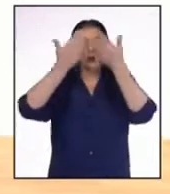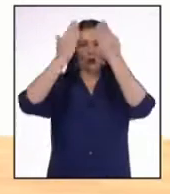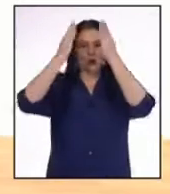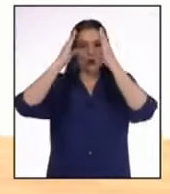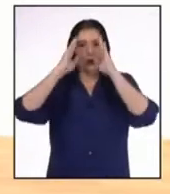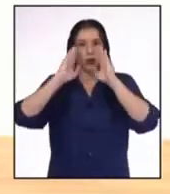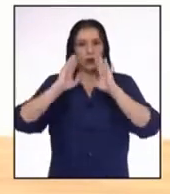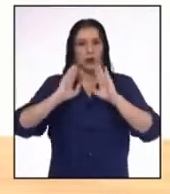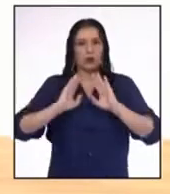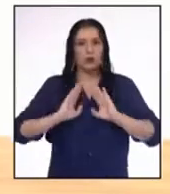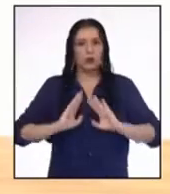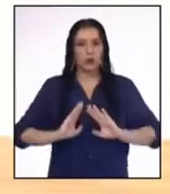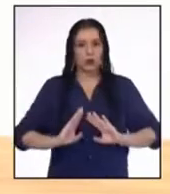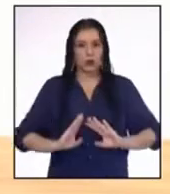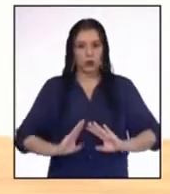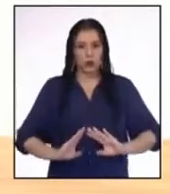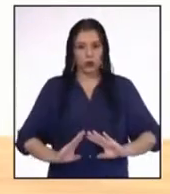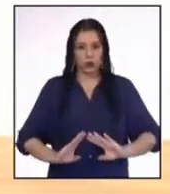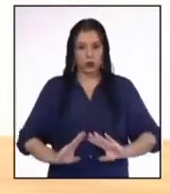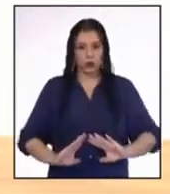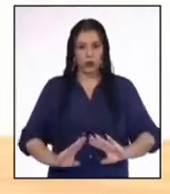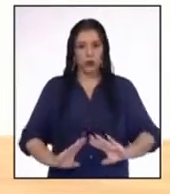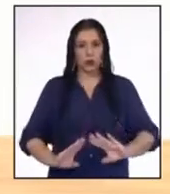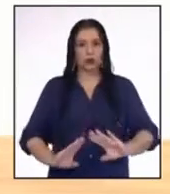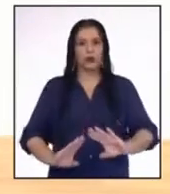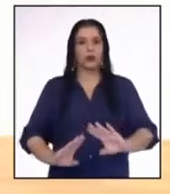Exhalamos.